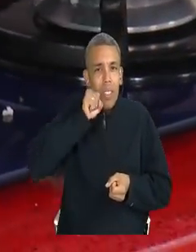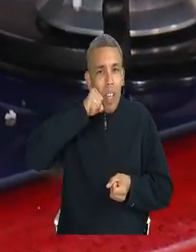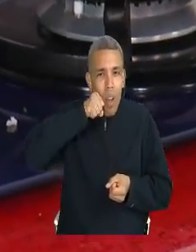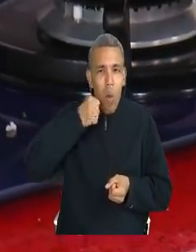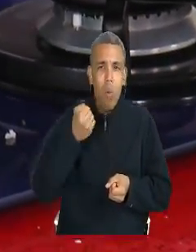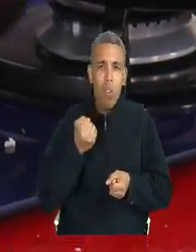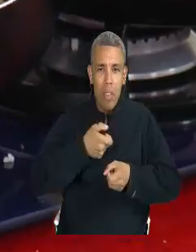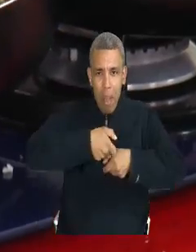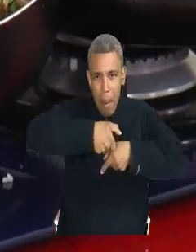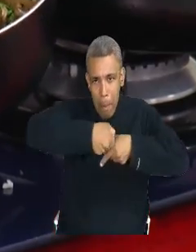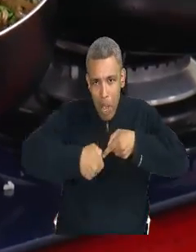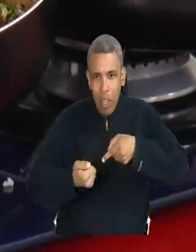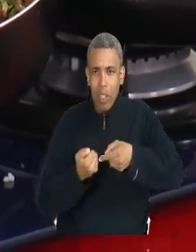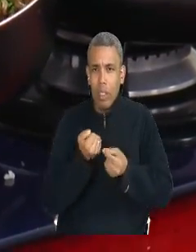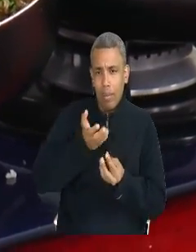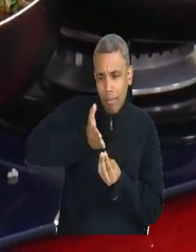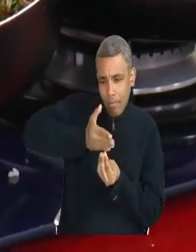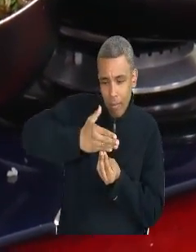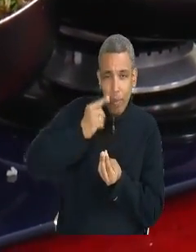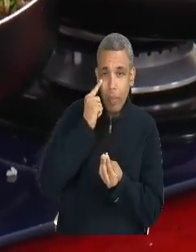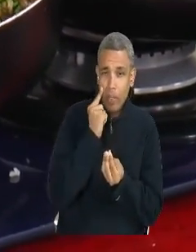la cebolla, el calabacín.